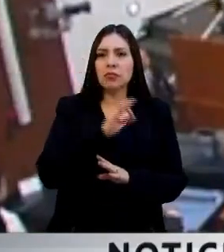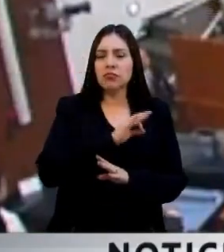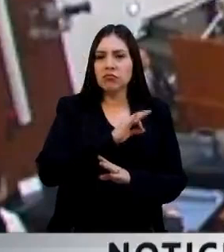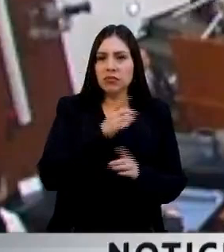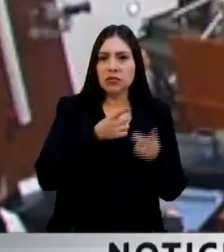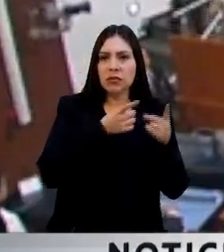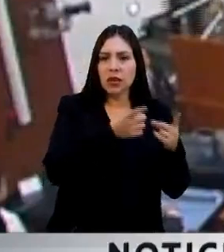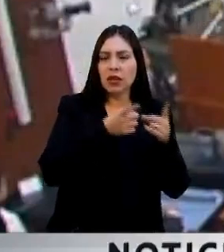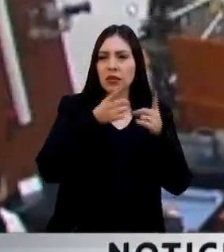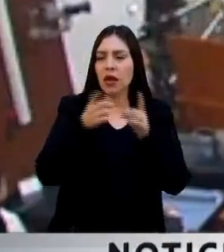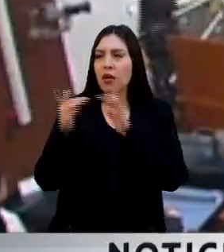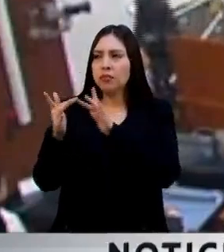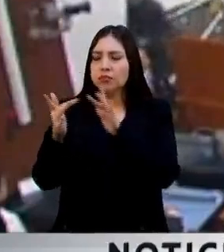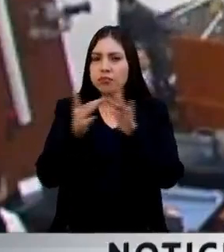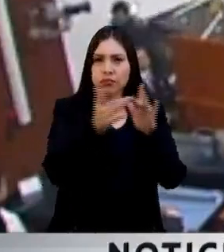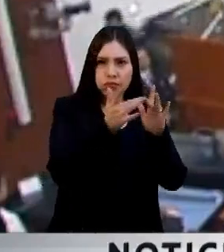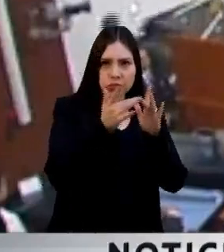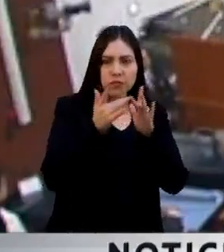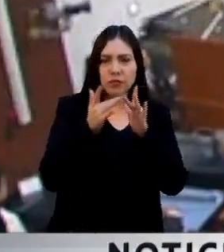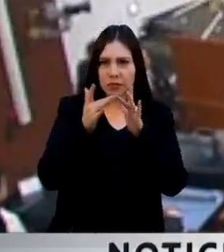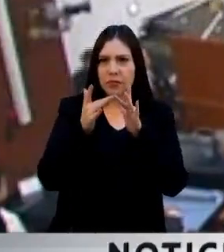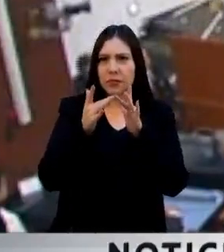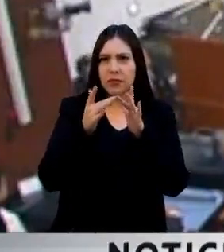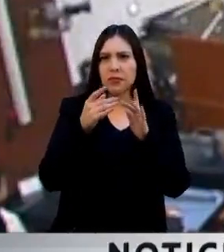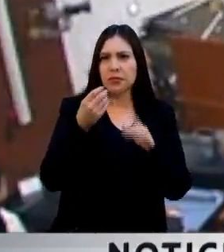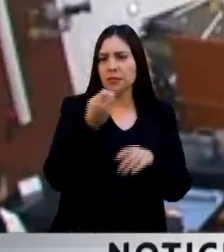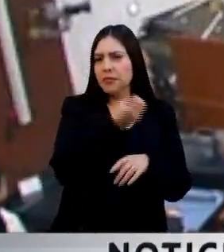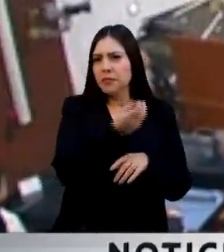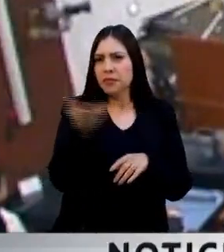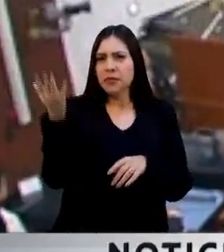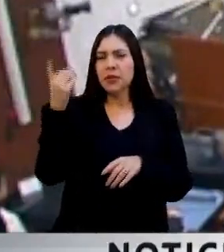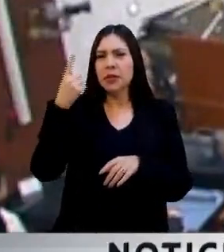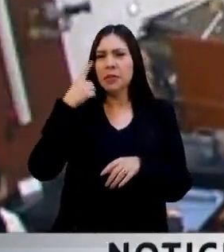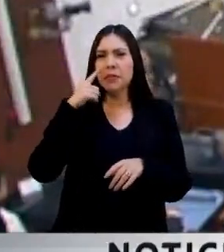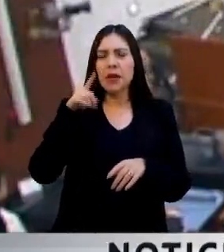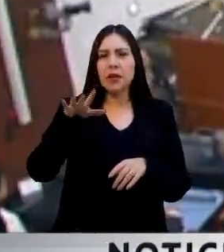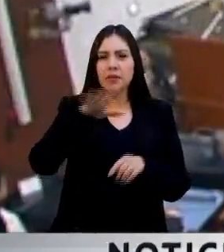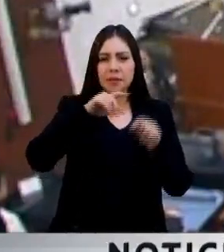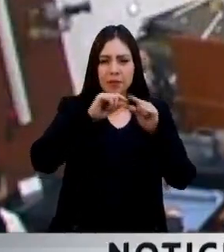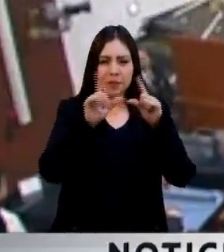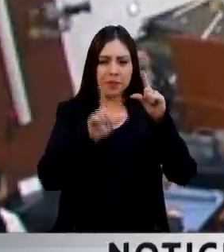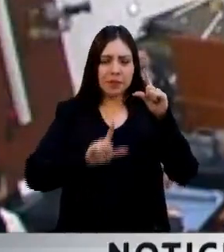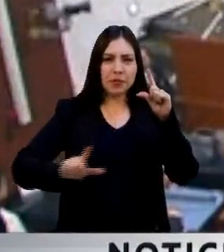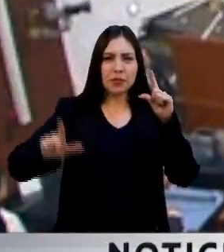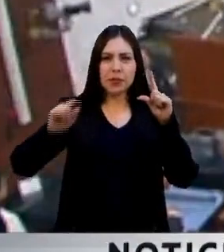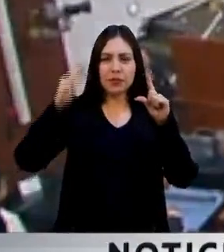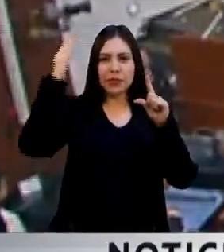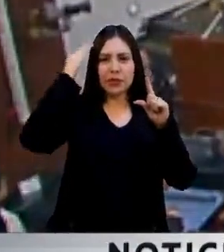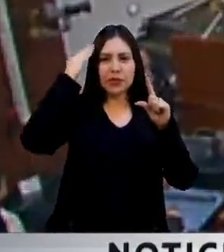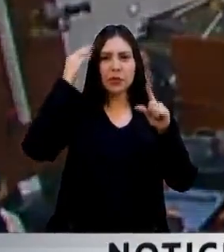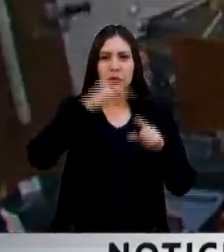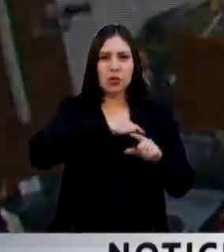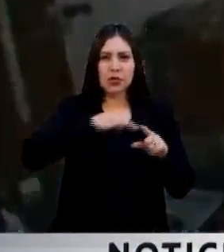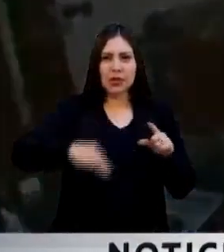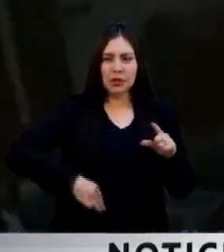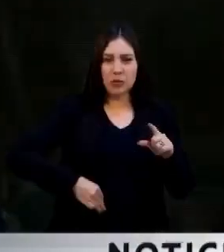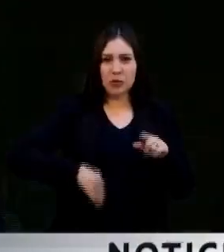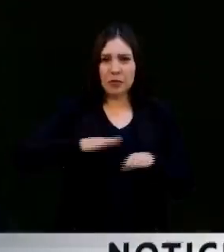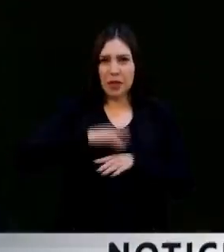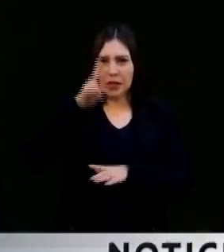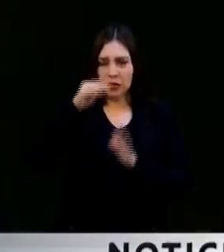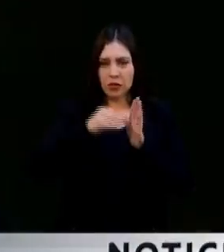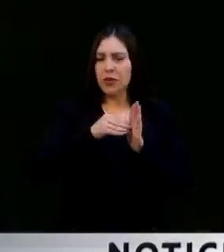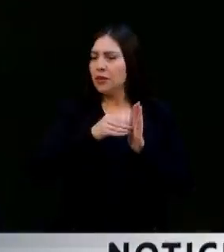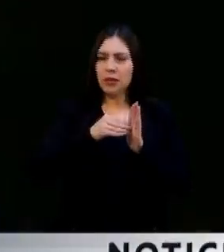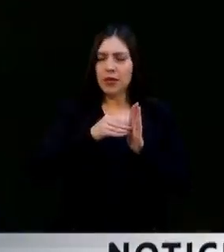solamente a las cabeceras, a las más de 2.000 cabeceras municipales de la República, sino más bien llevar la